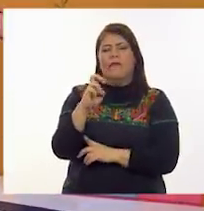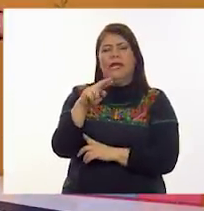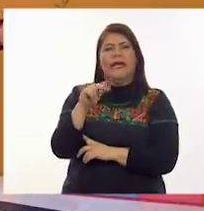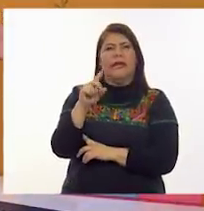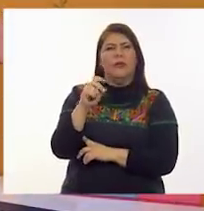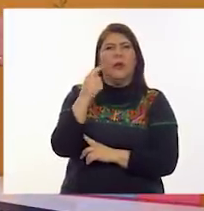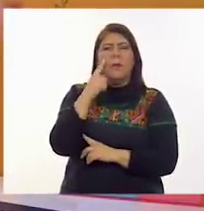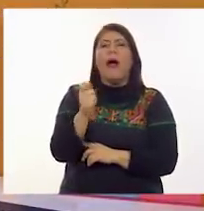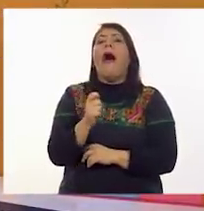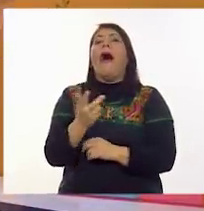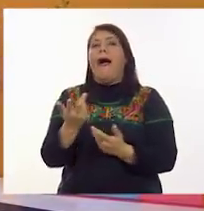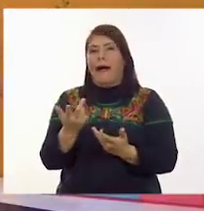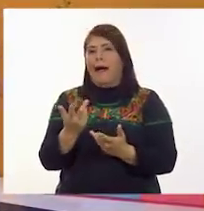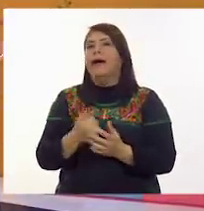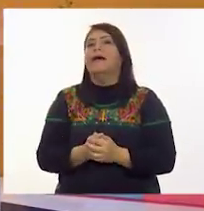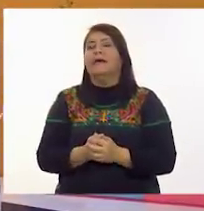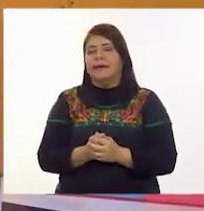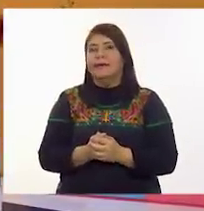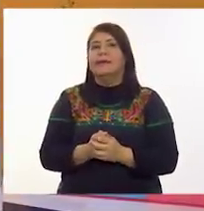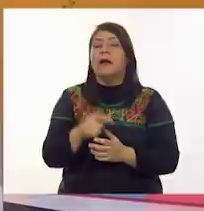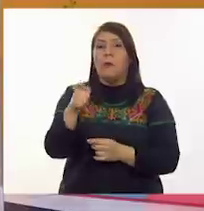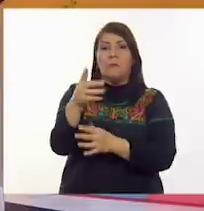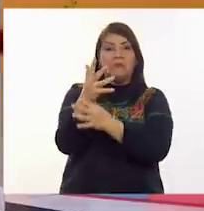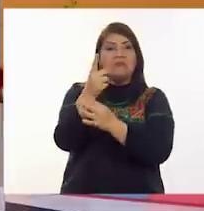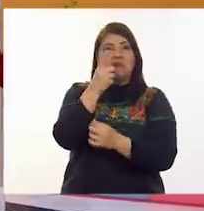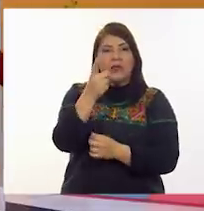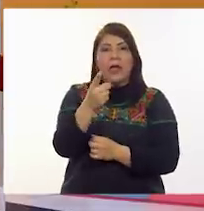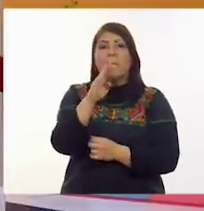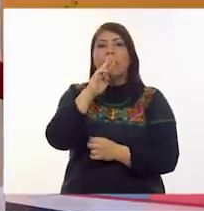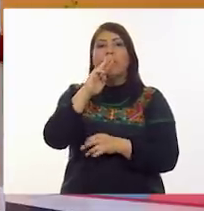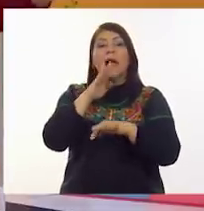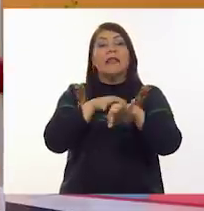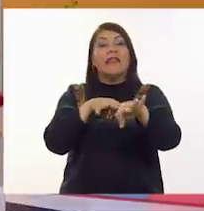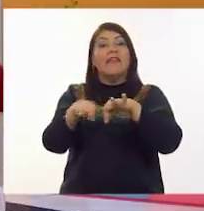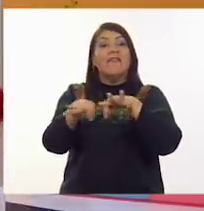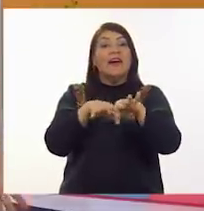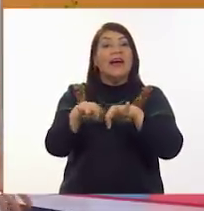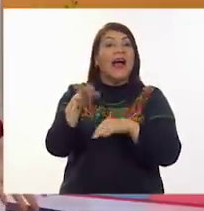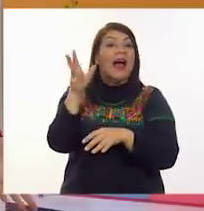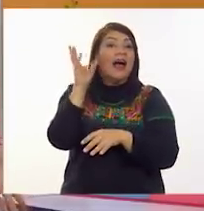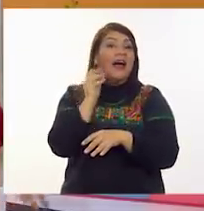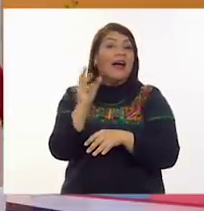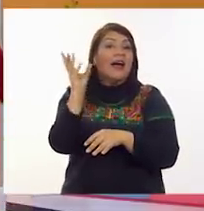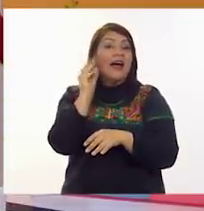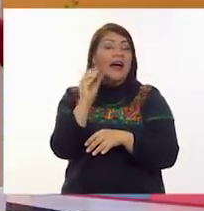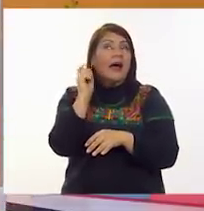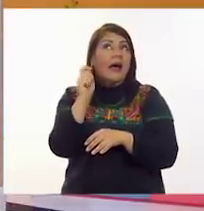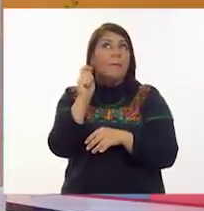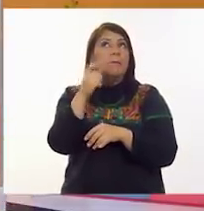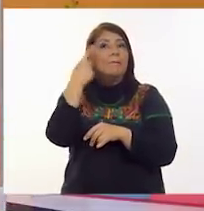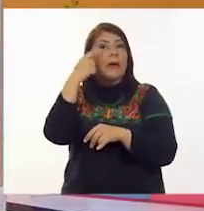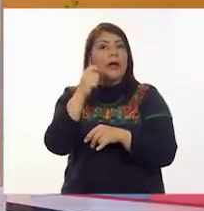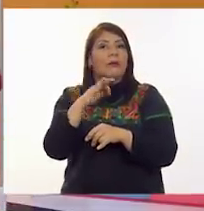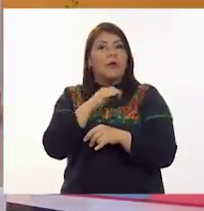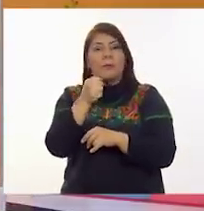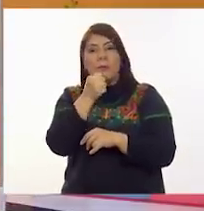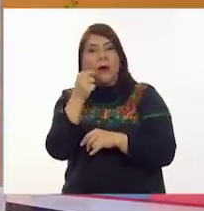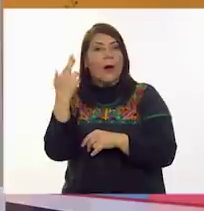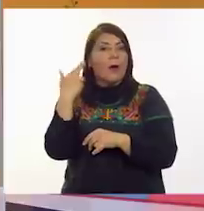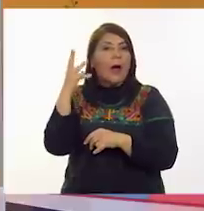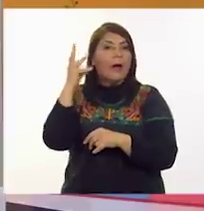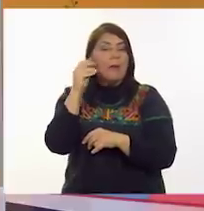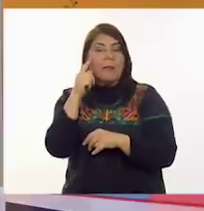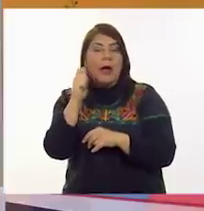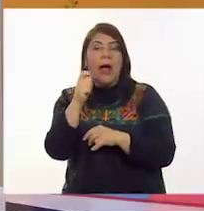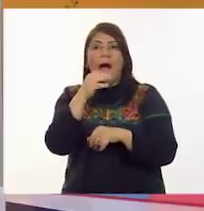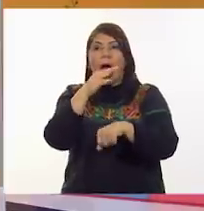Él comenta que su mamá trabaja en la estación de radio y nos puede apoyar dando aviso para ayudar a encontrar a